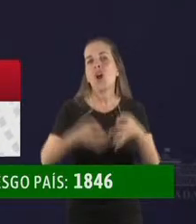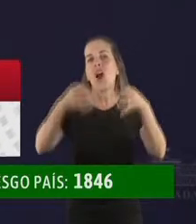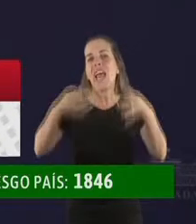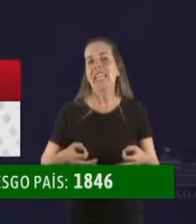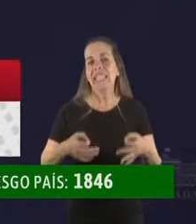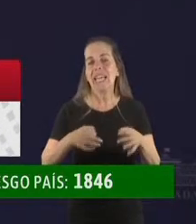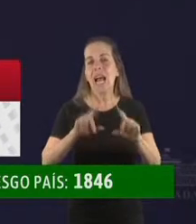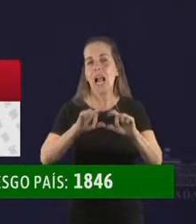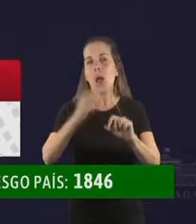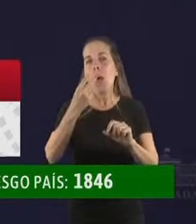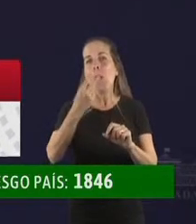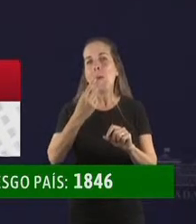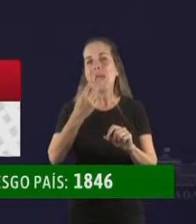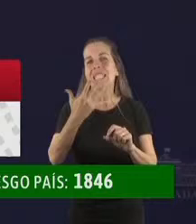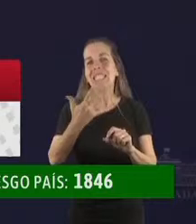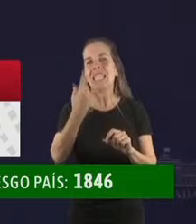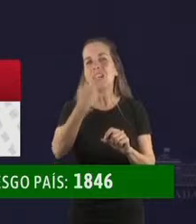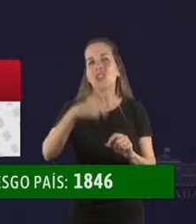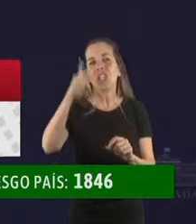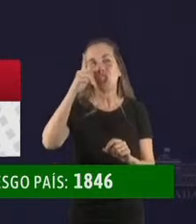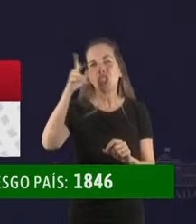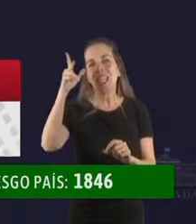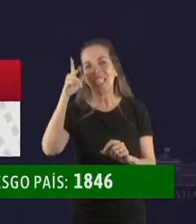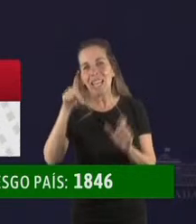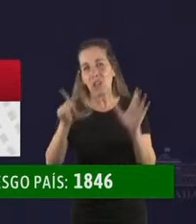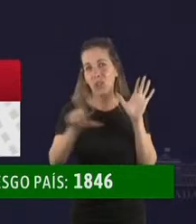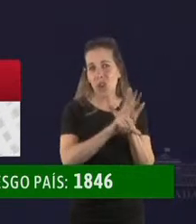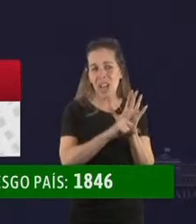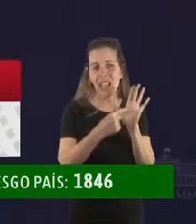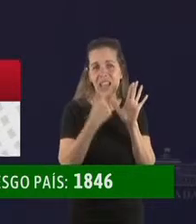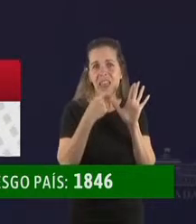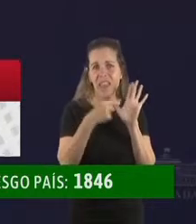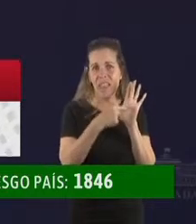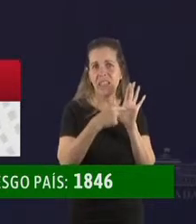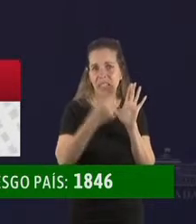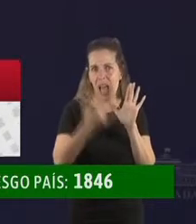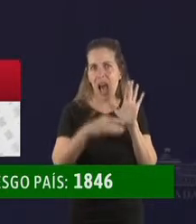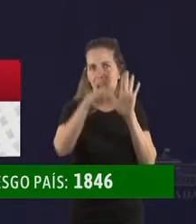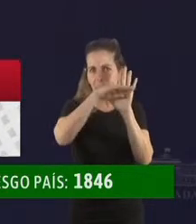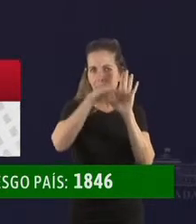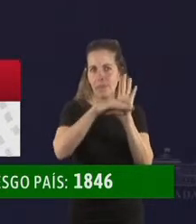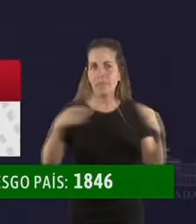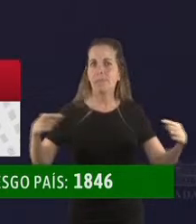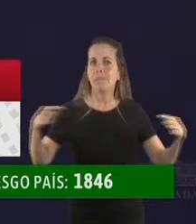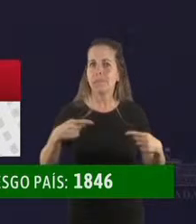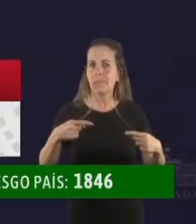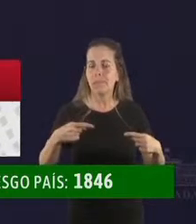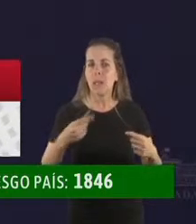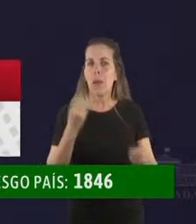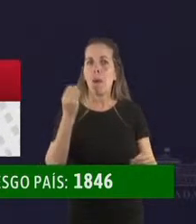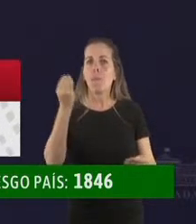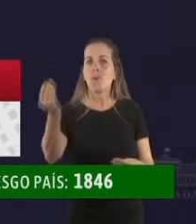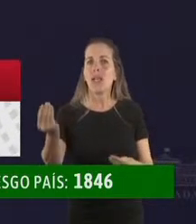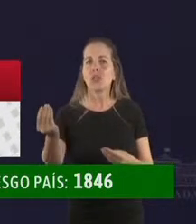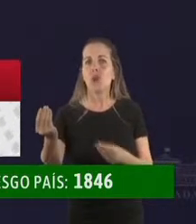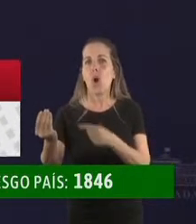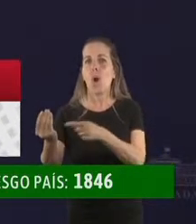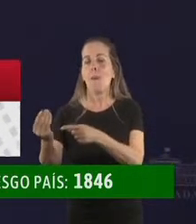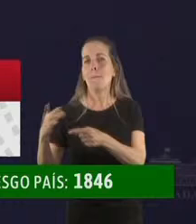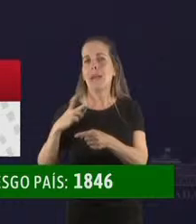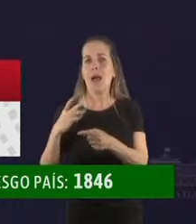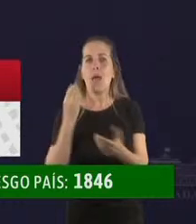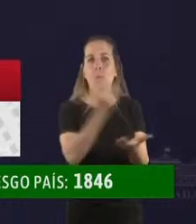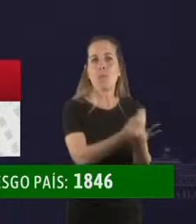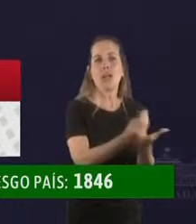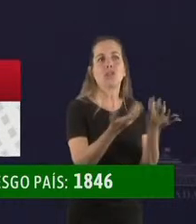la ley 25188 marca efectivamente las incompatibilidades entre funcionarios y el sector privado